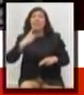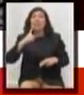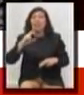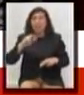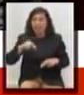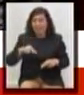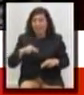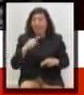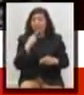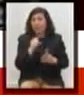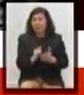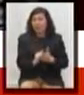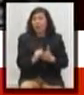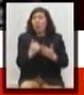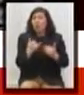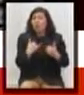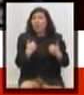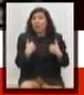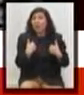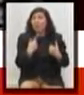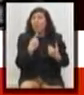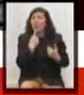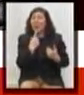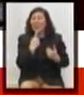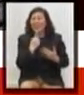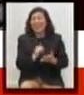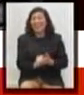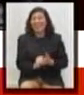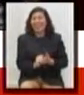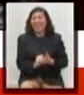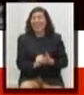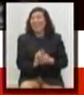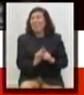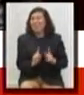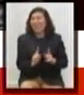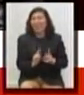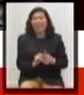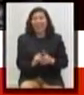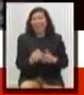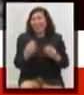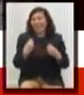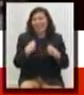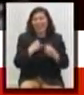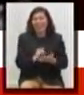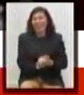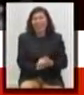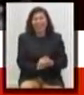azucarera, Paramonga. O sea, que yo debía ser bien dulce, ¿no? Pero parece que eso no me afectó.